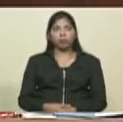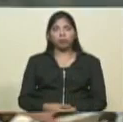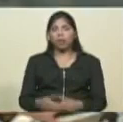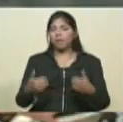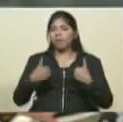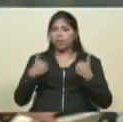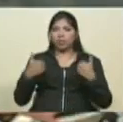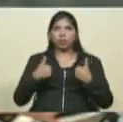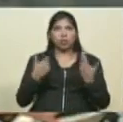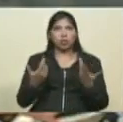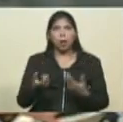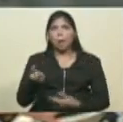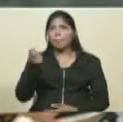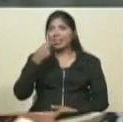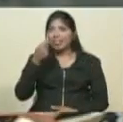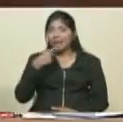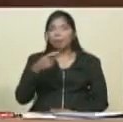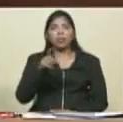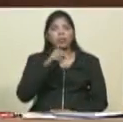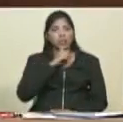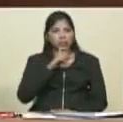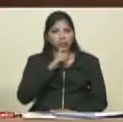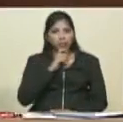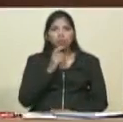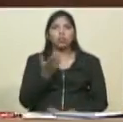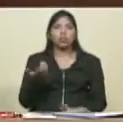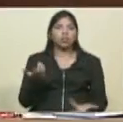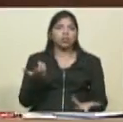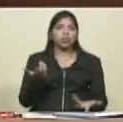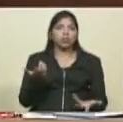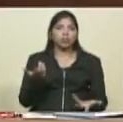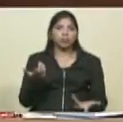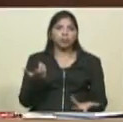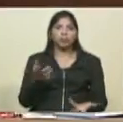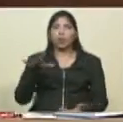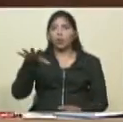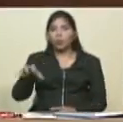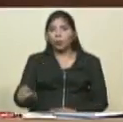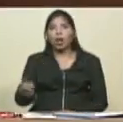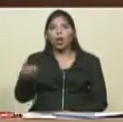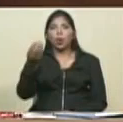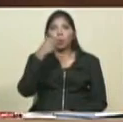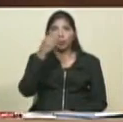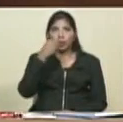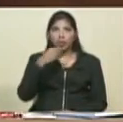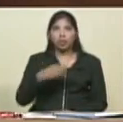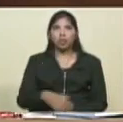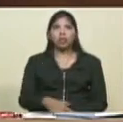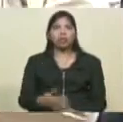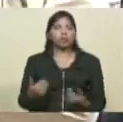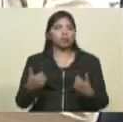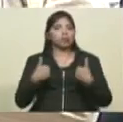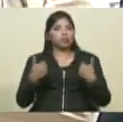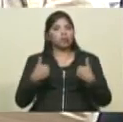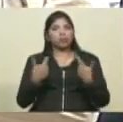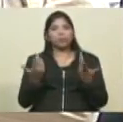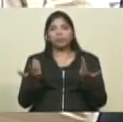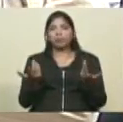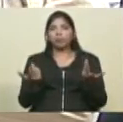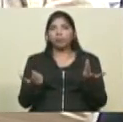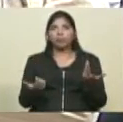adquisición de medicamentos, afectando la procura de alimentos para nuestro pueblo, afectando incluso la